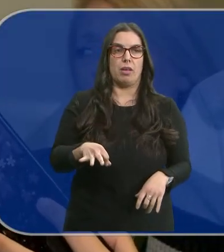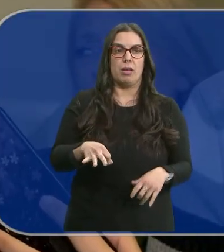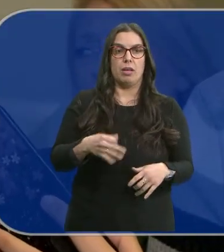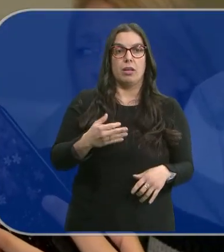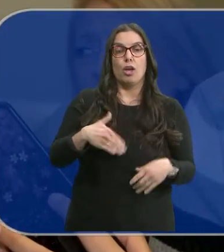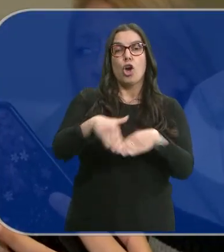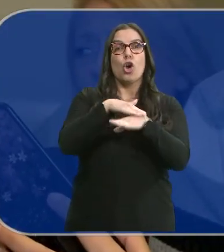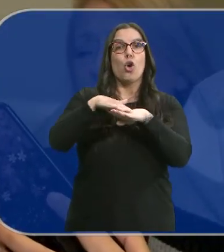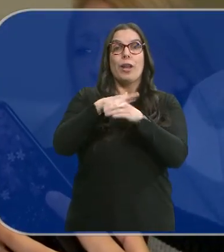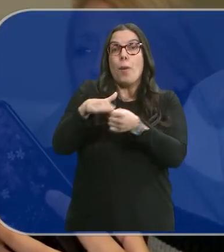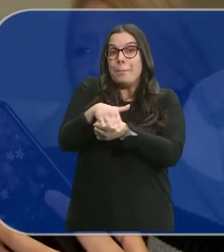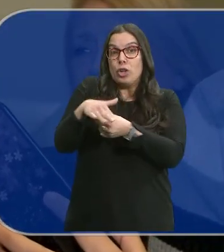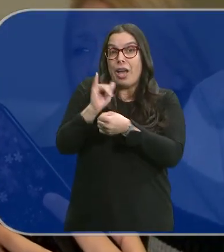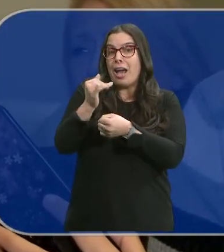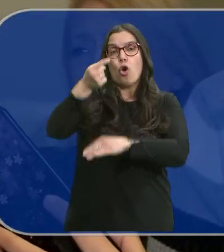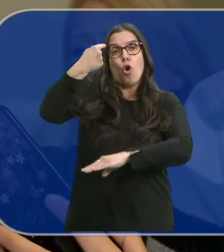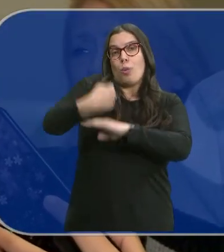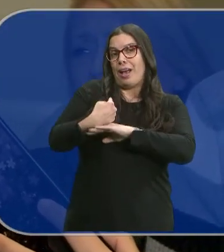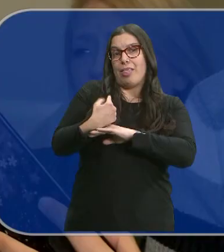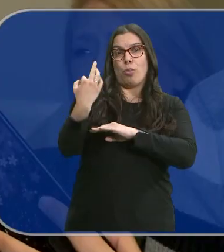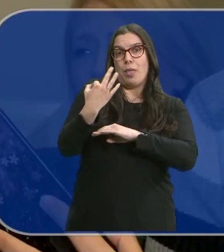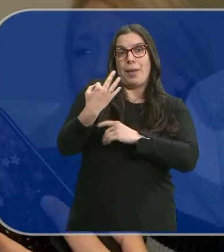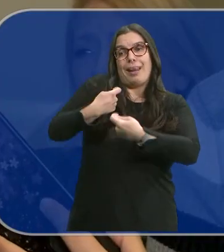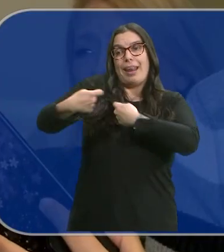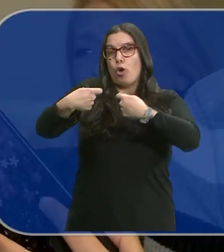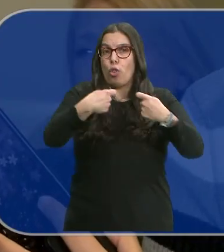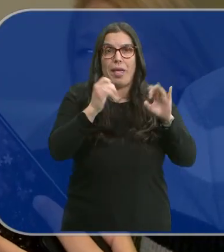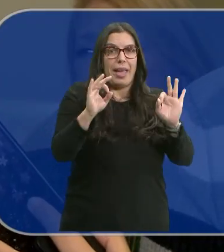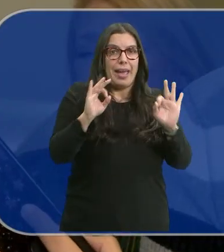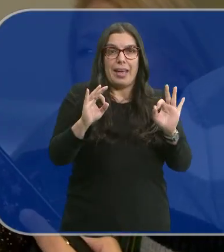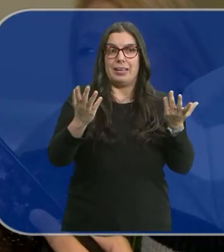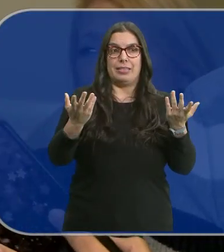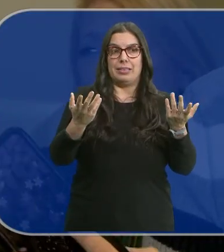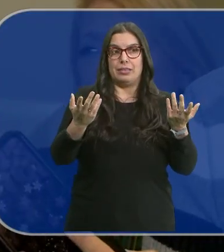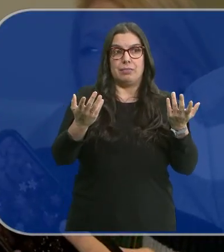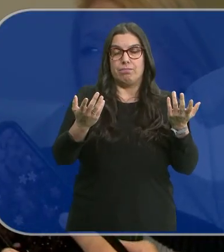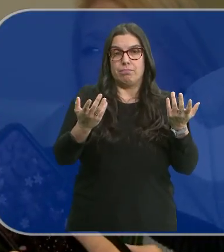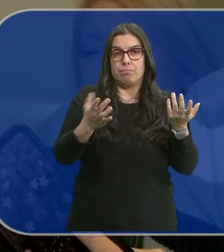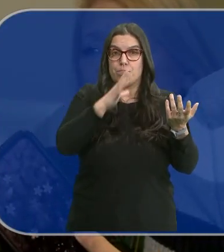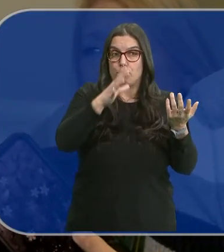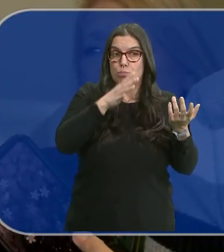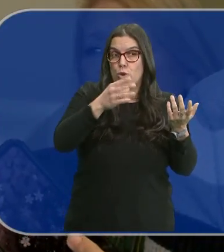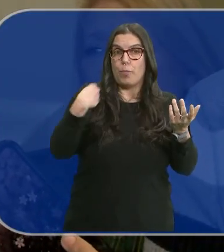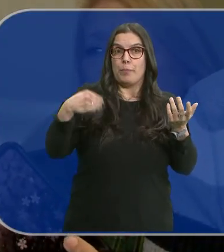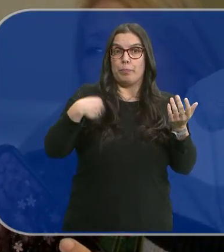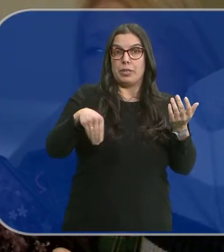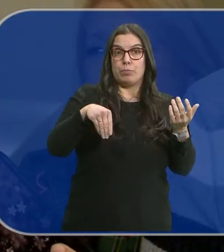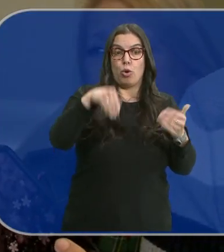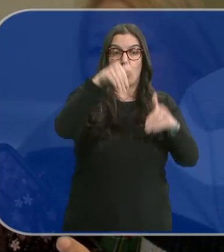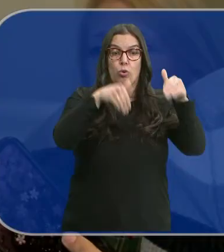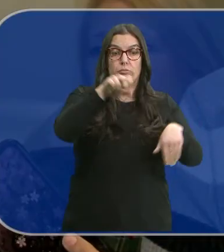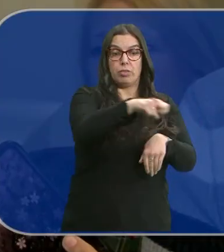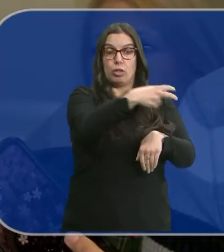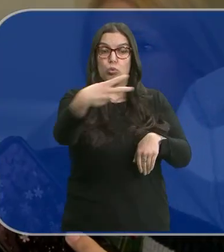en minoría, eso se convierte en una obligación que es directamente trasladada por parte de la voluntad de